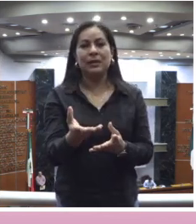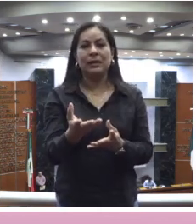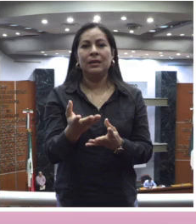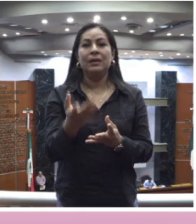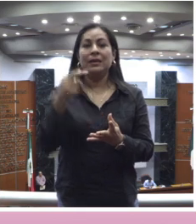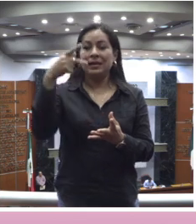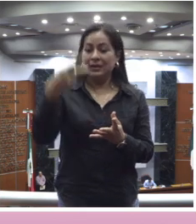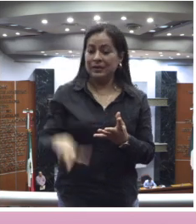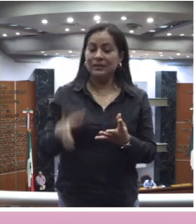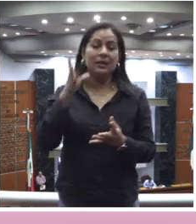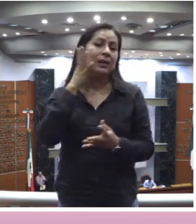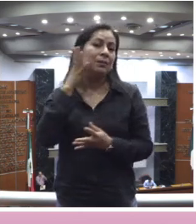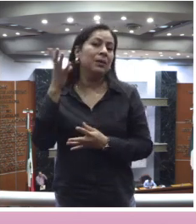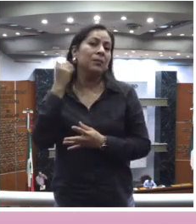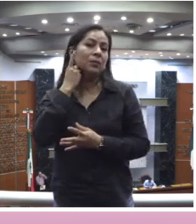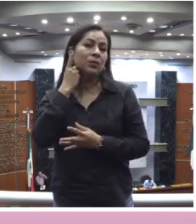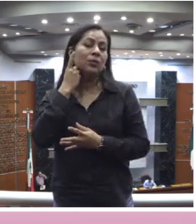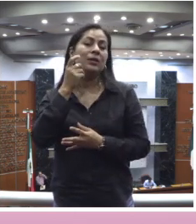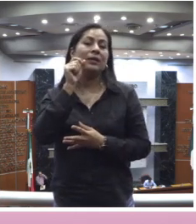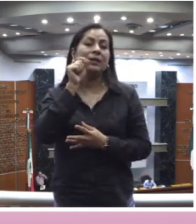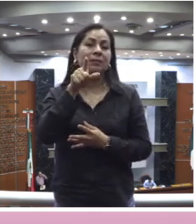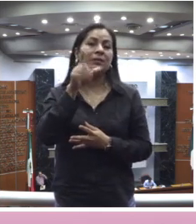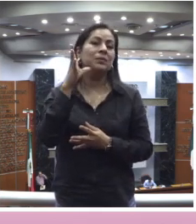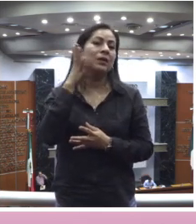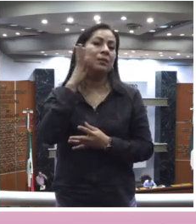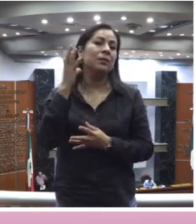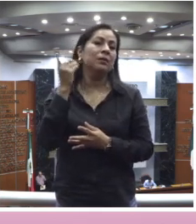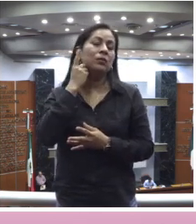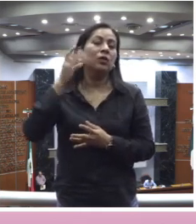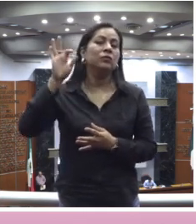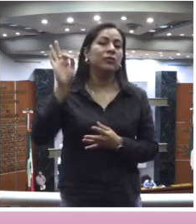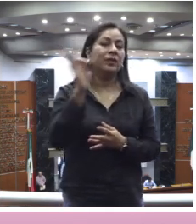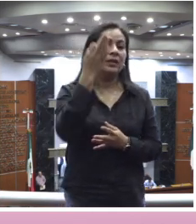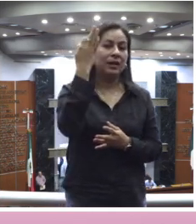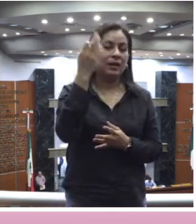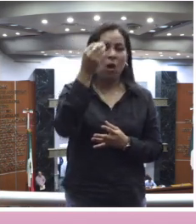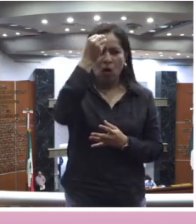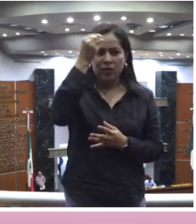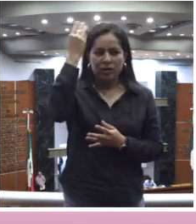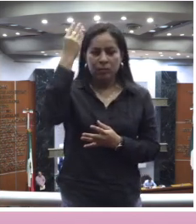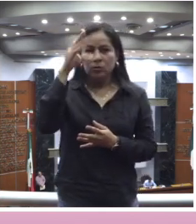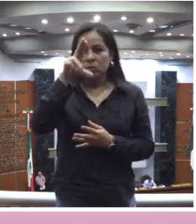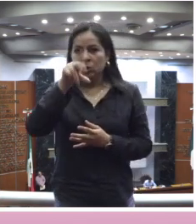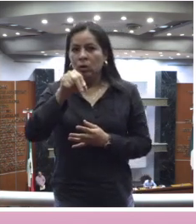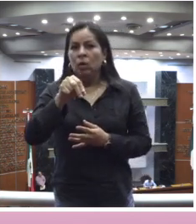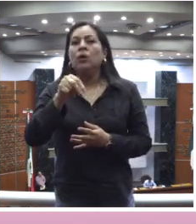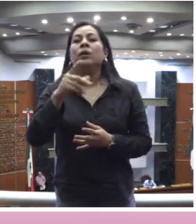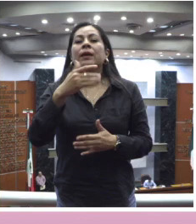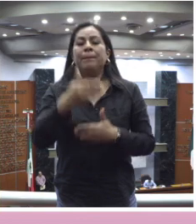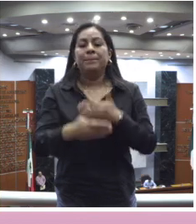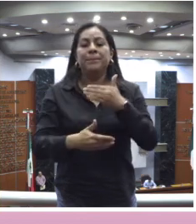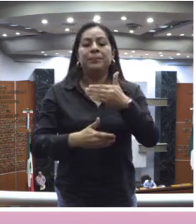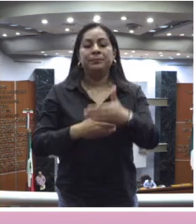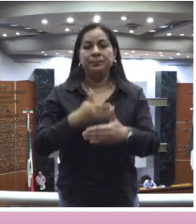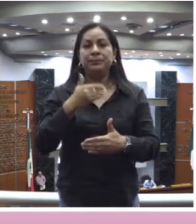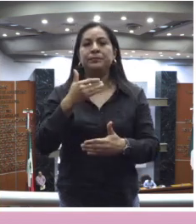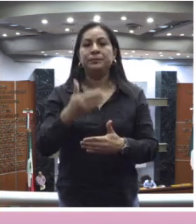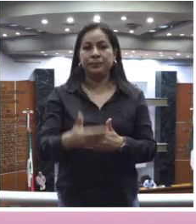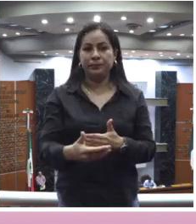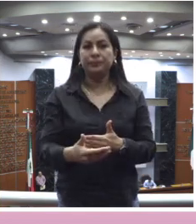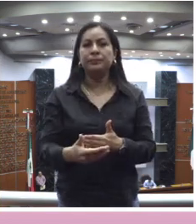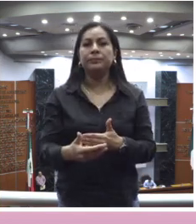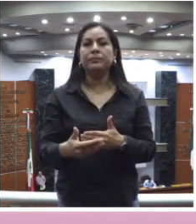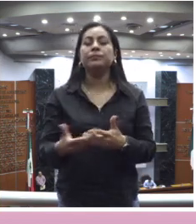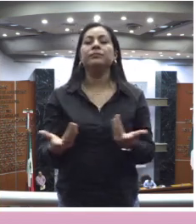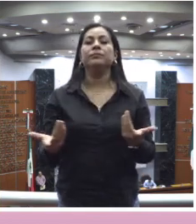este Congreso y en el Congreso de la Unión. No olvidemos que el procedimiento,